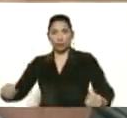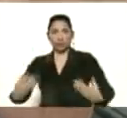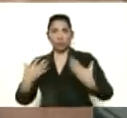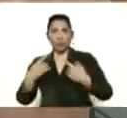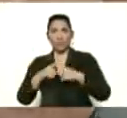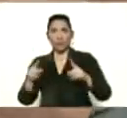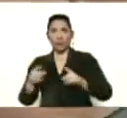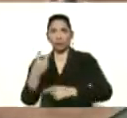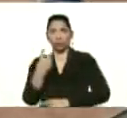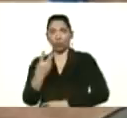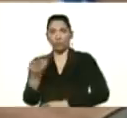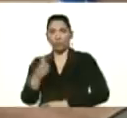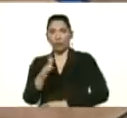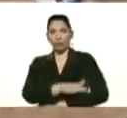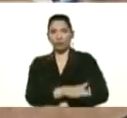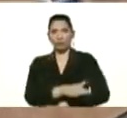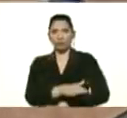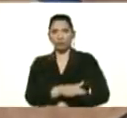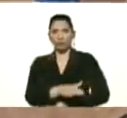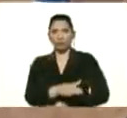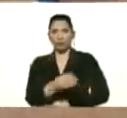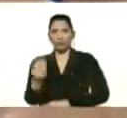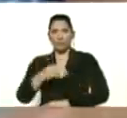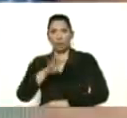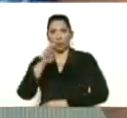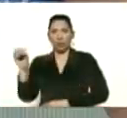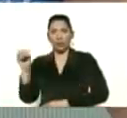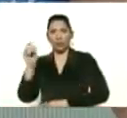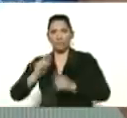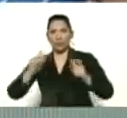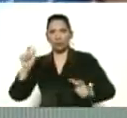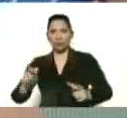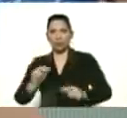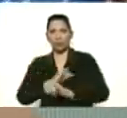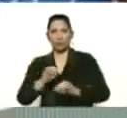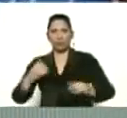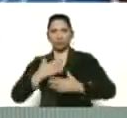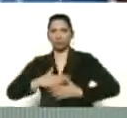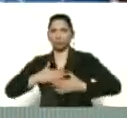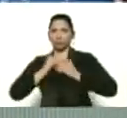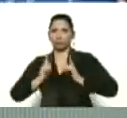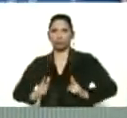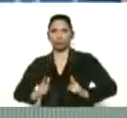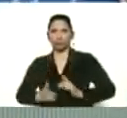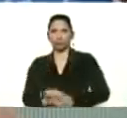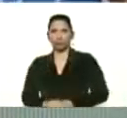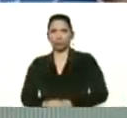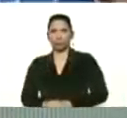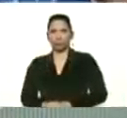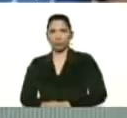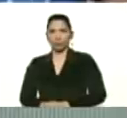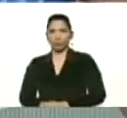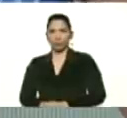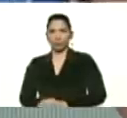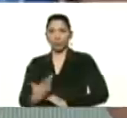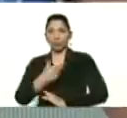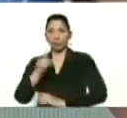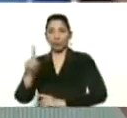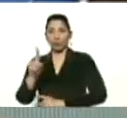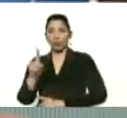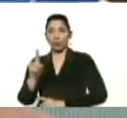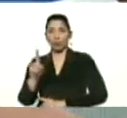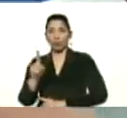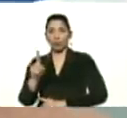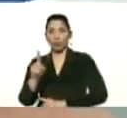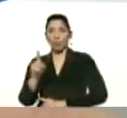dos fallecidos, pero Miranda ya tiene más de 40 personas recuperadas. Otro tanto con el Distrito Capital con 31 casos,